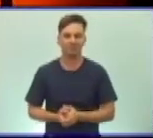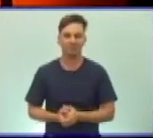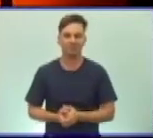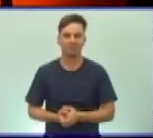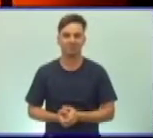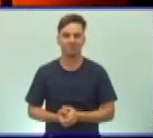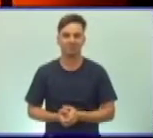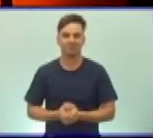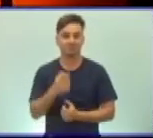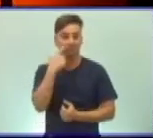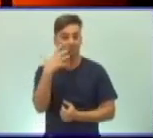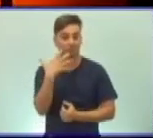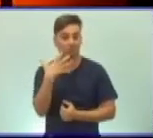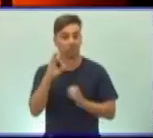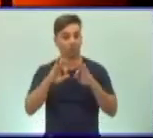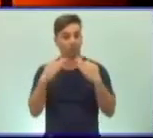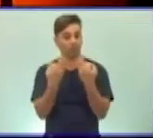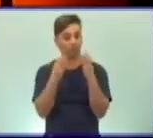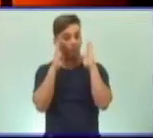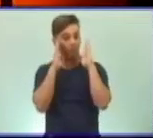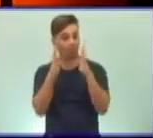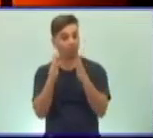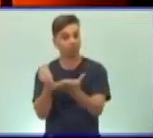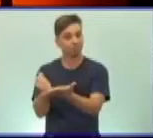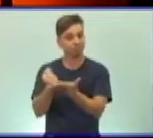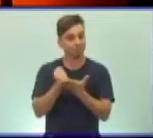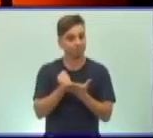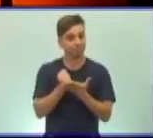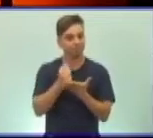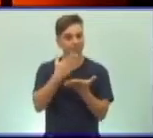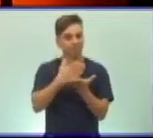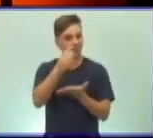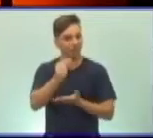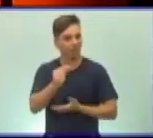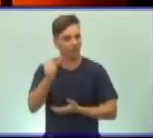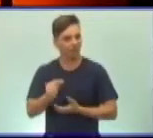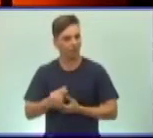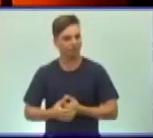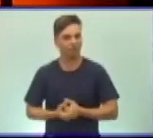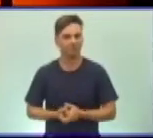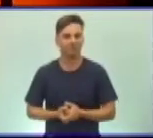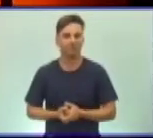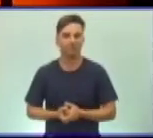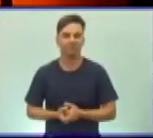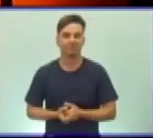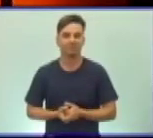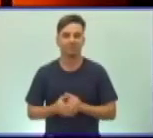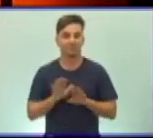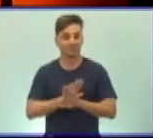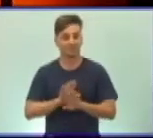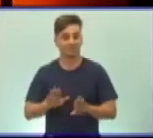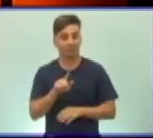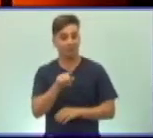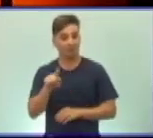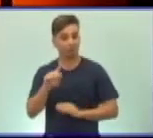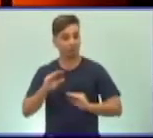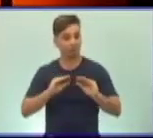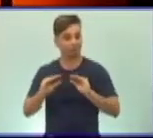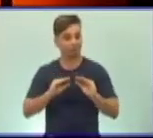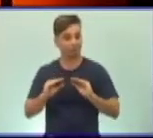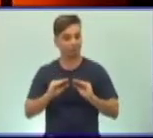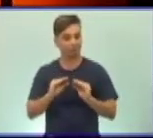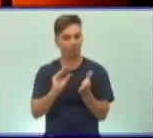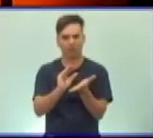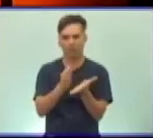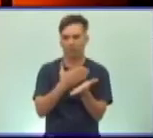Familia, atentos, ayuden a los estudiantes. Espero que ya todos tengan con ustedes su libro